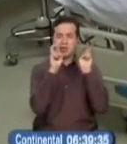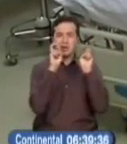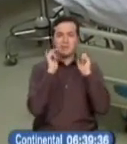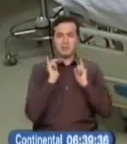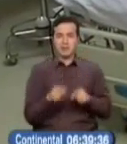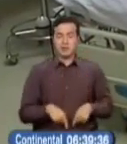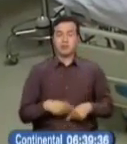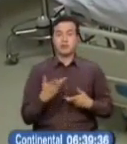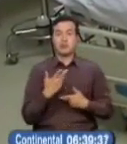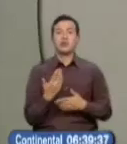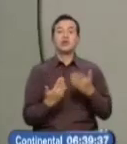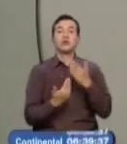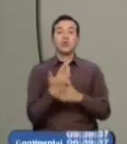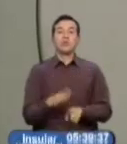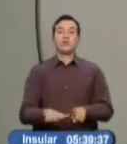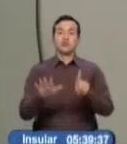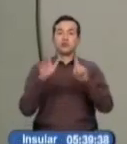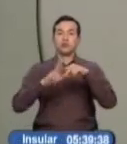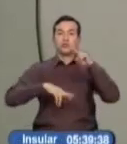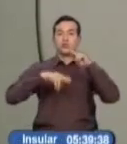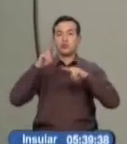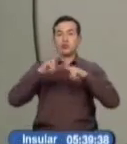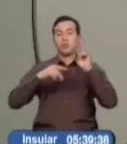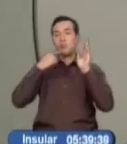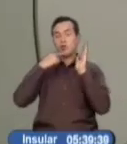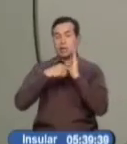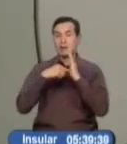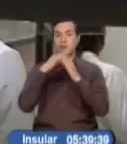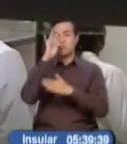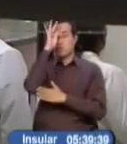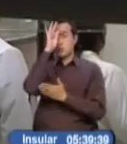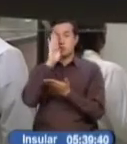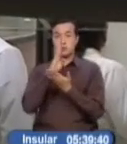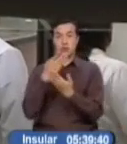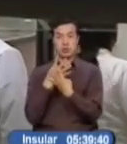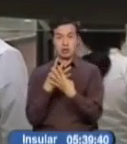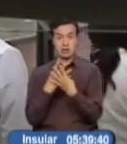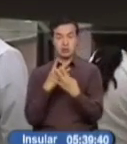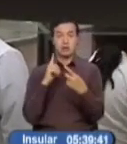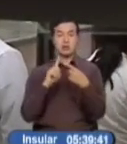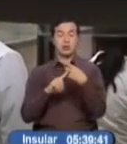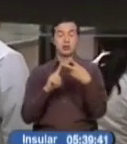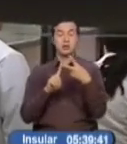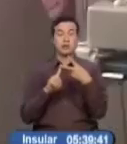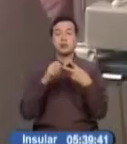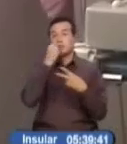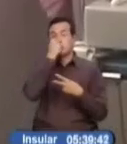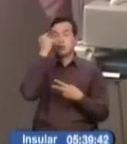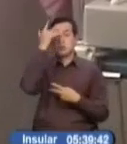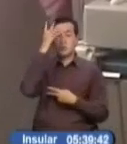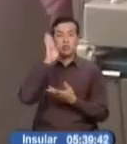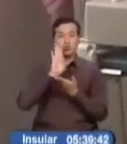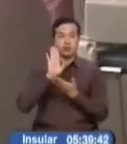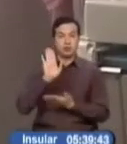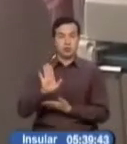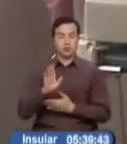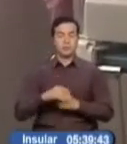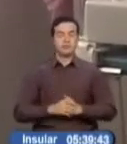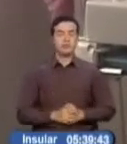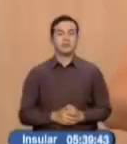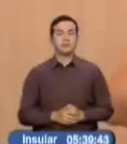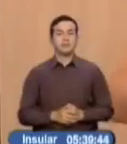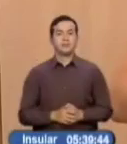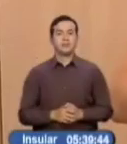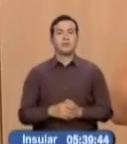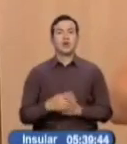nuevos centros hospitalarios por ejemplo el hospital san francisco de quito y el hospital general de santo domingo en santo domingo de los tsáchilas